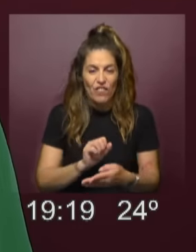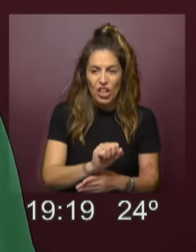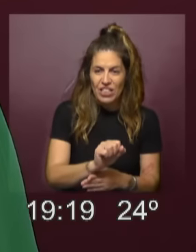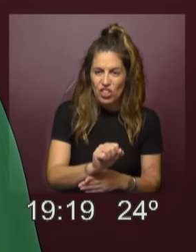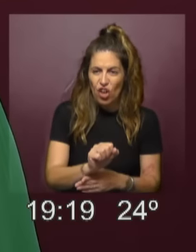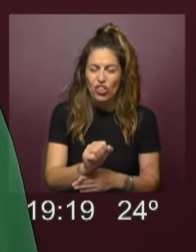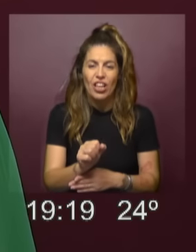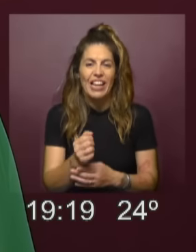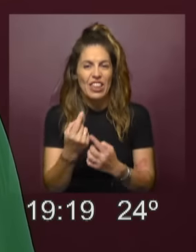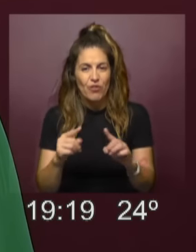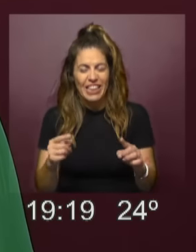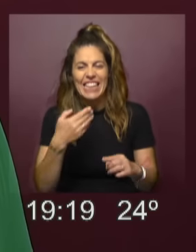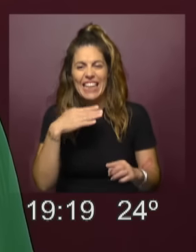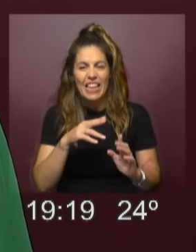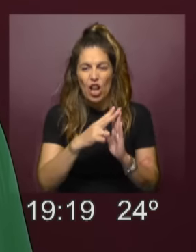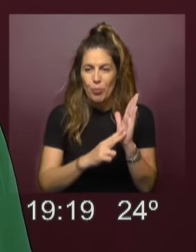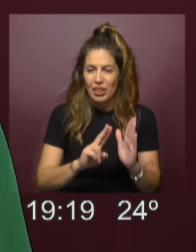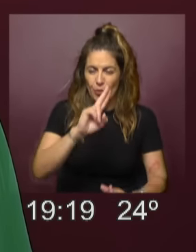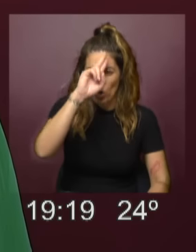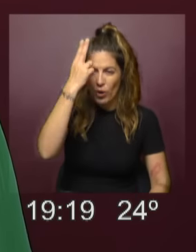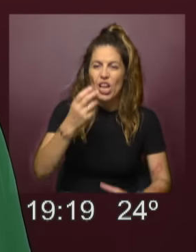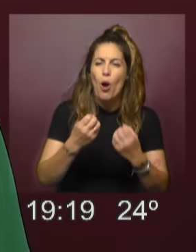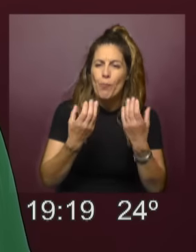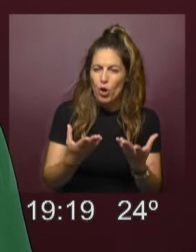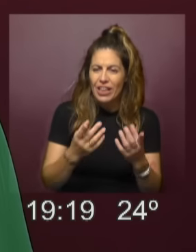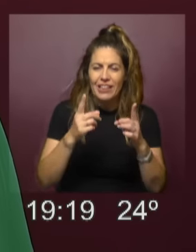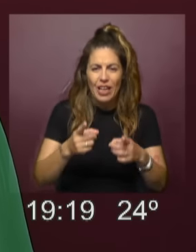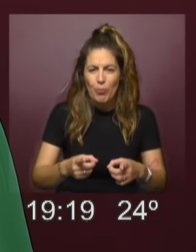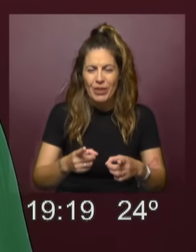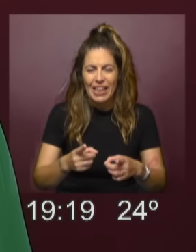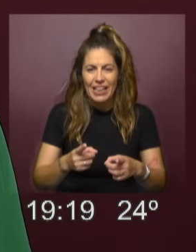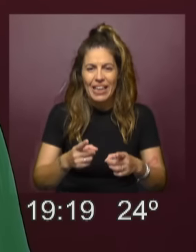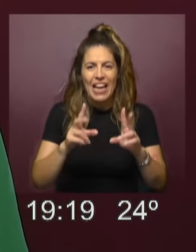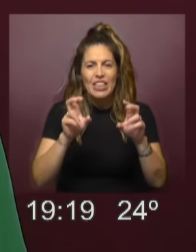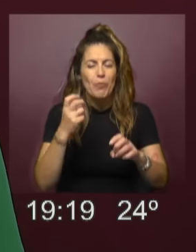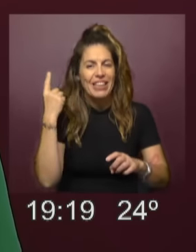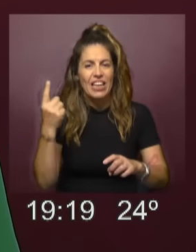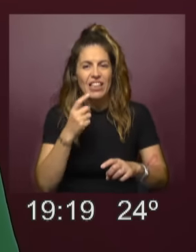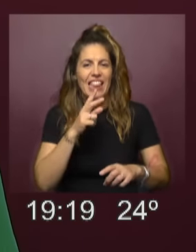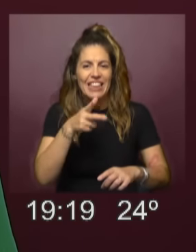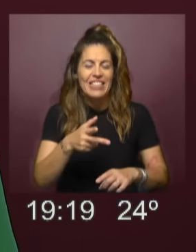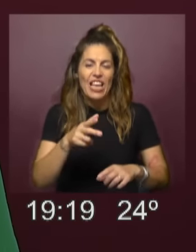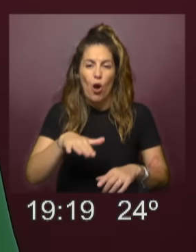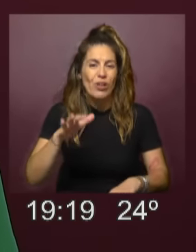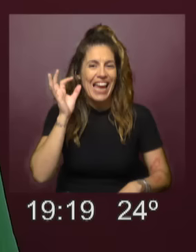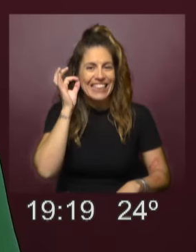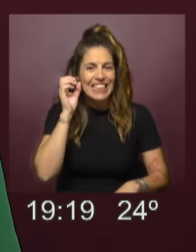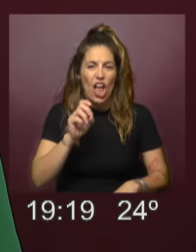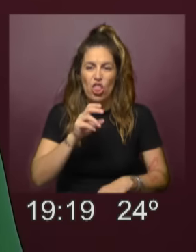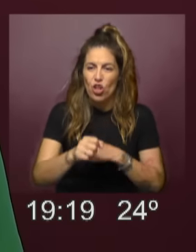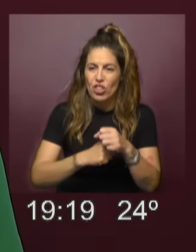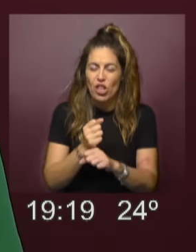pero qué entiende la normativa uruguaya y por qué la consideración también internacional señala que una niña a los 12 años no puede